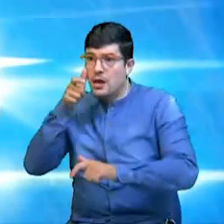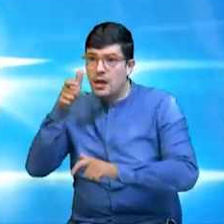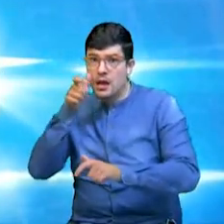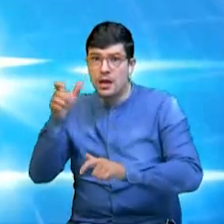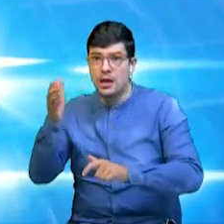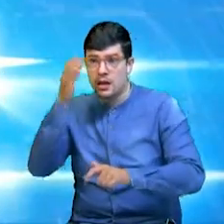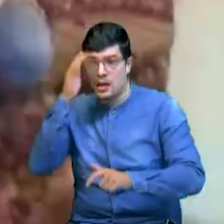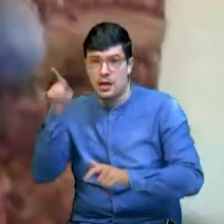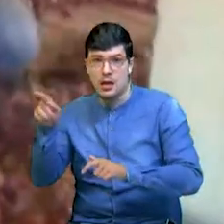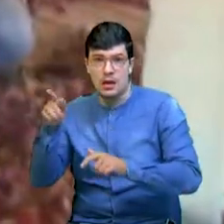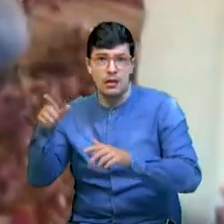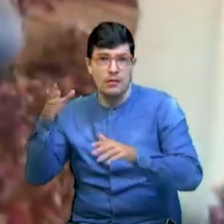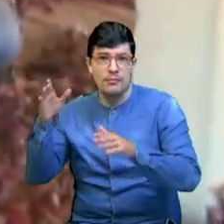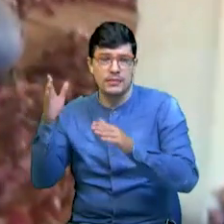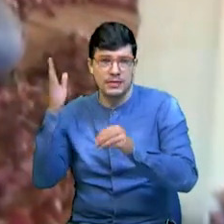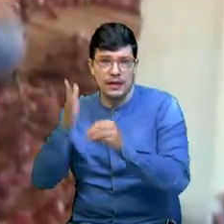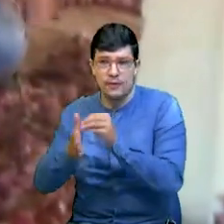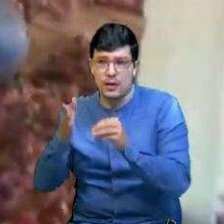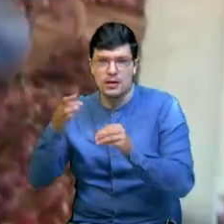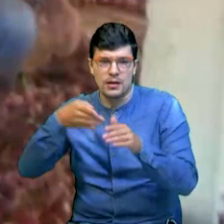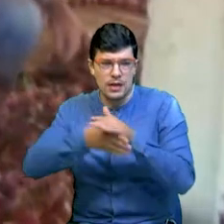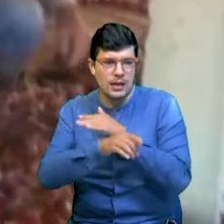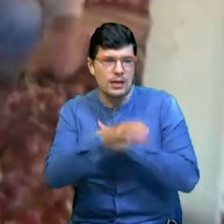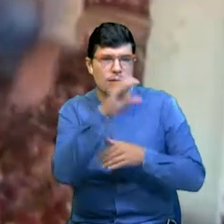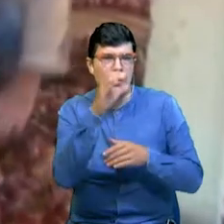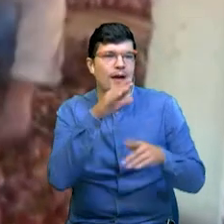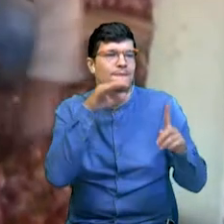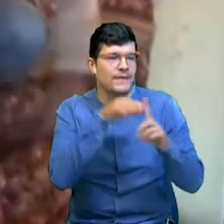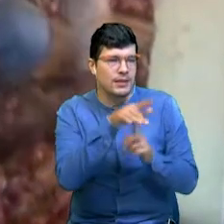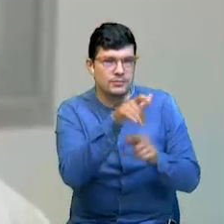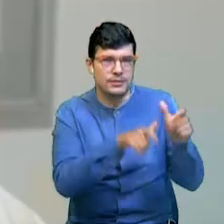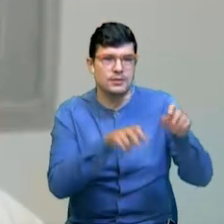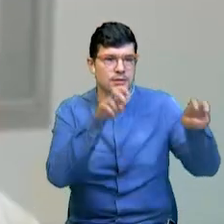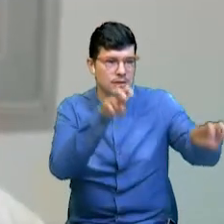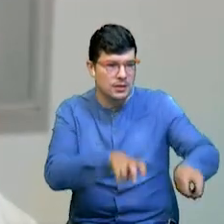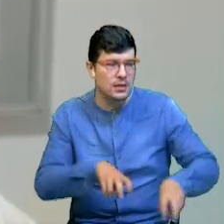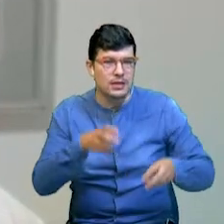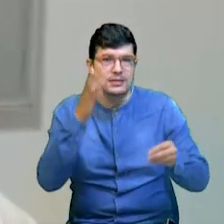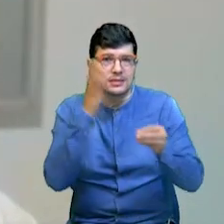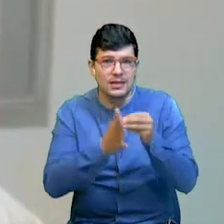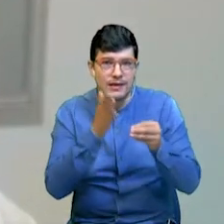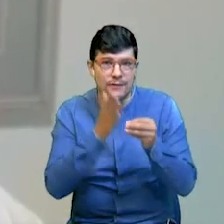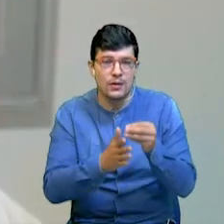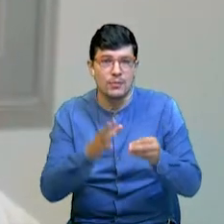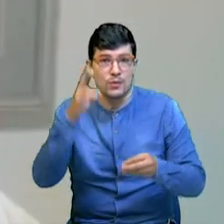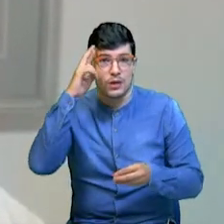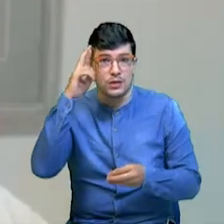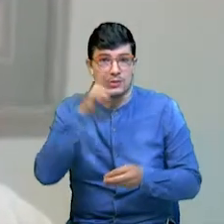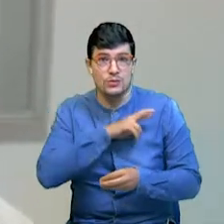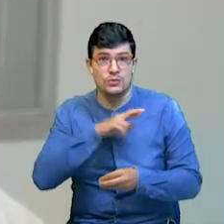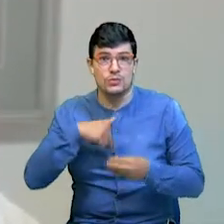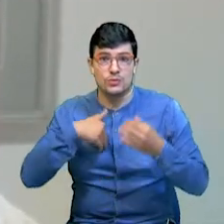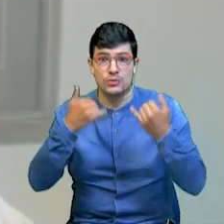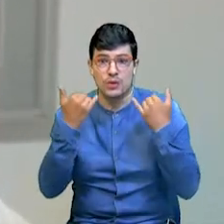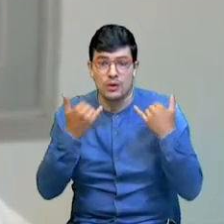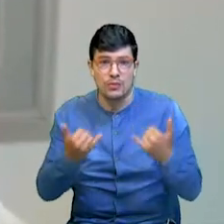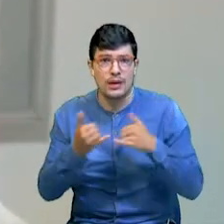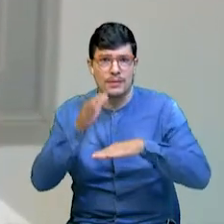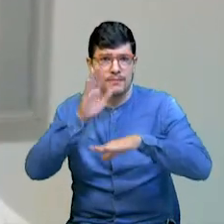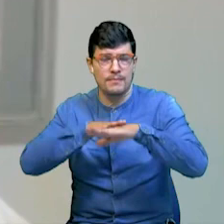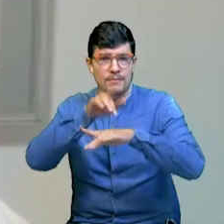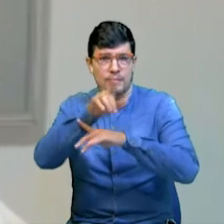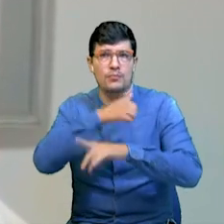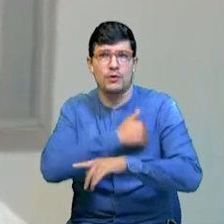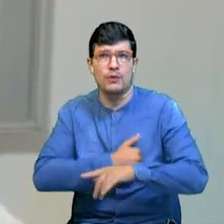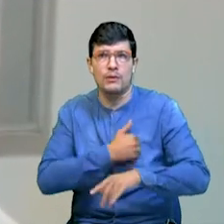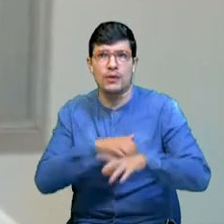contrabando, hechos que tienen en crisis a los cultivadores. Hacemos un llamado de nuevo a las autoridades para que exista una